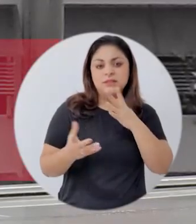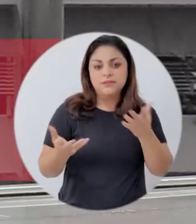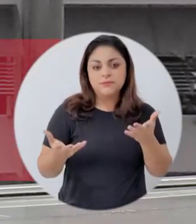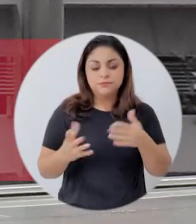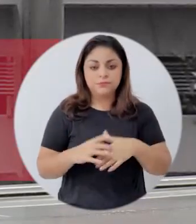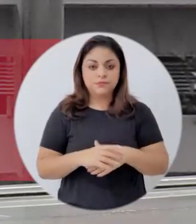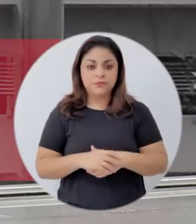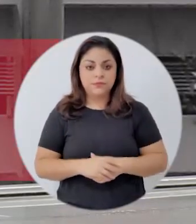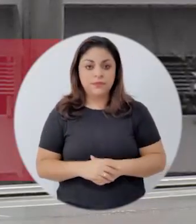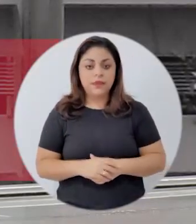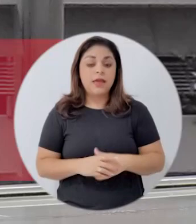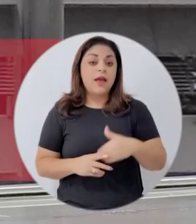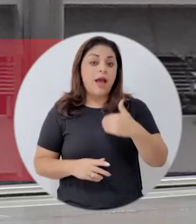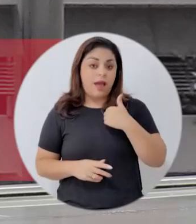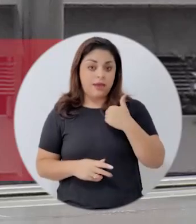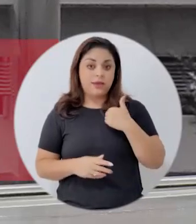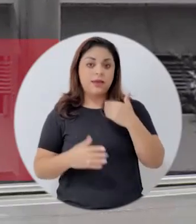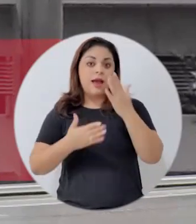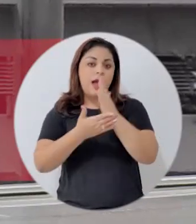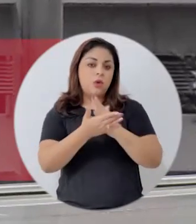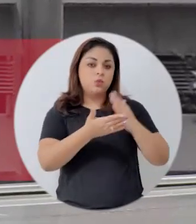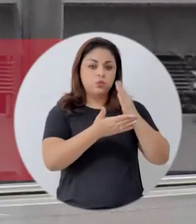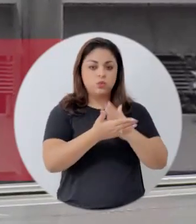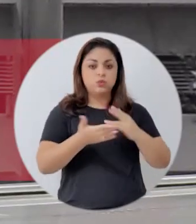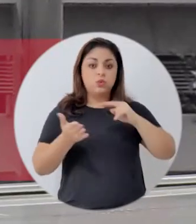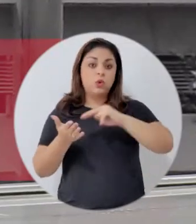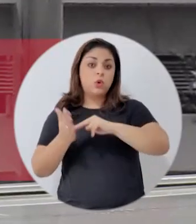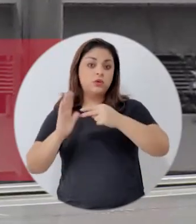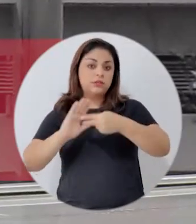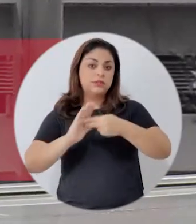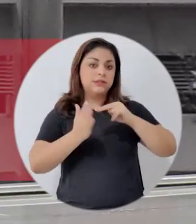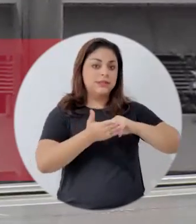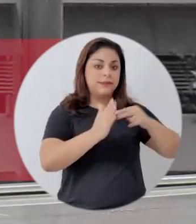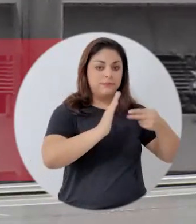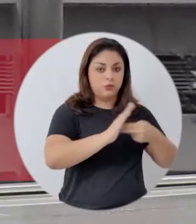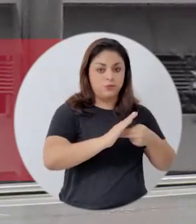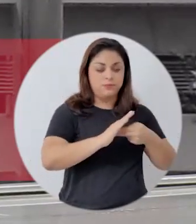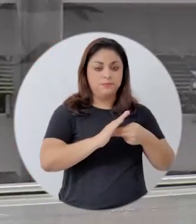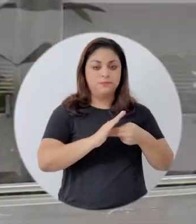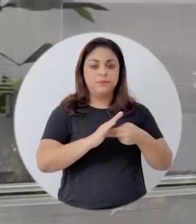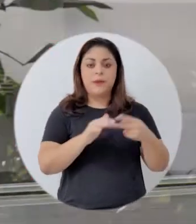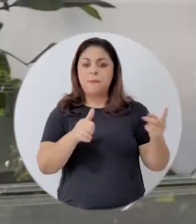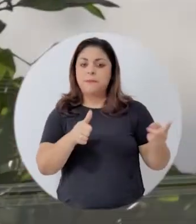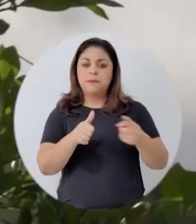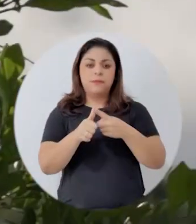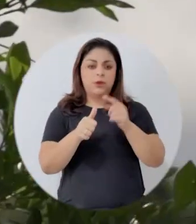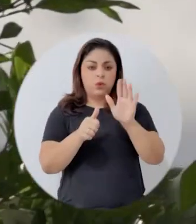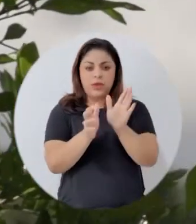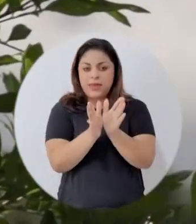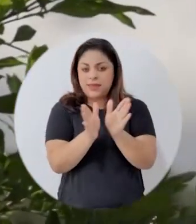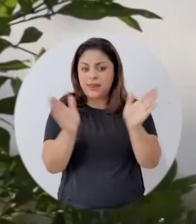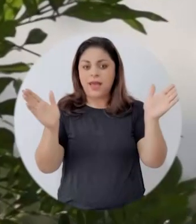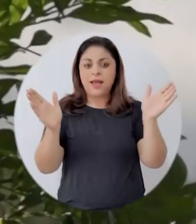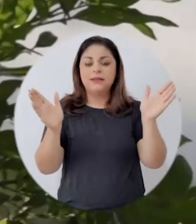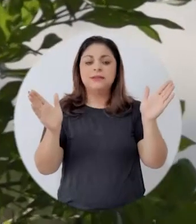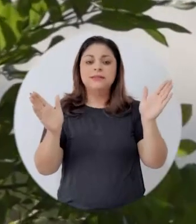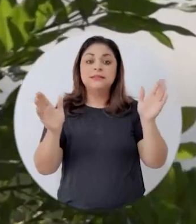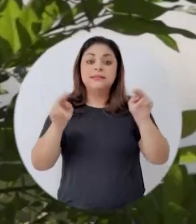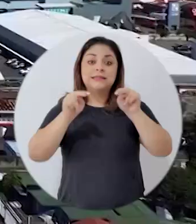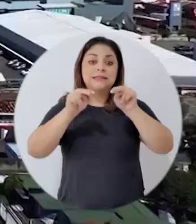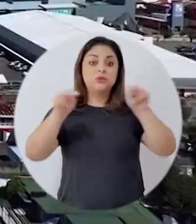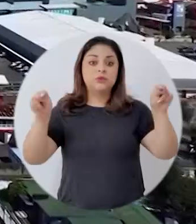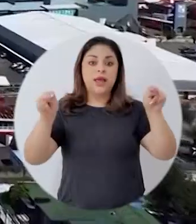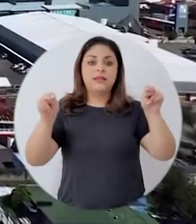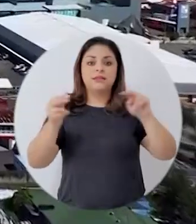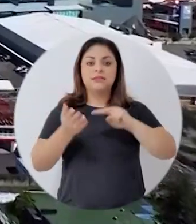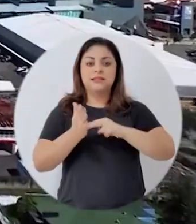bueno, puede tener varios conceptos. En el más general es buscar ser neutral en el tema